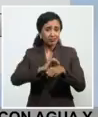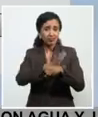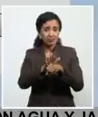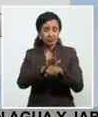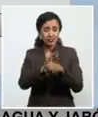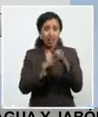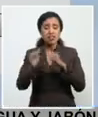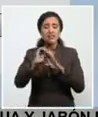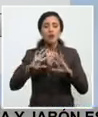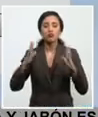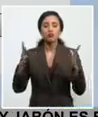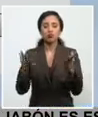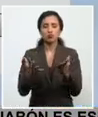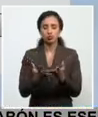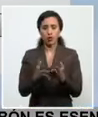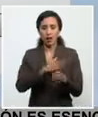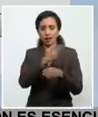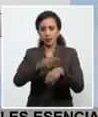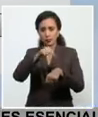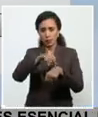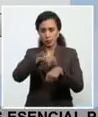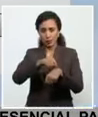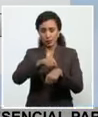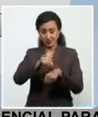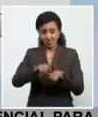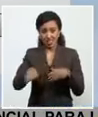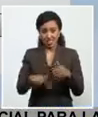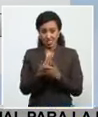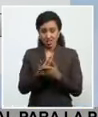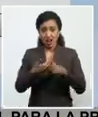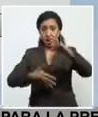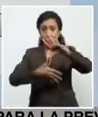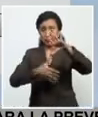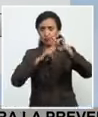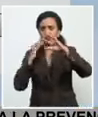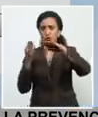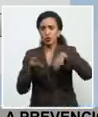confirmado. En el día, en la región de las Américas fallecieron